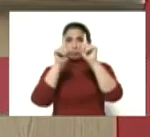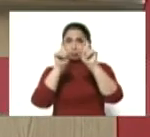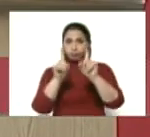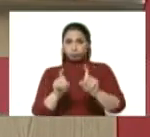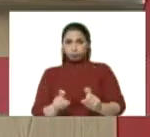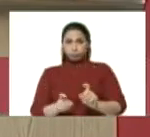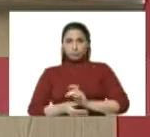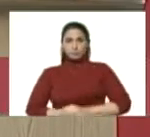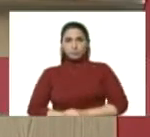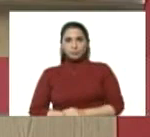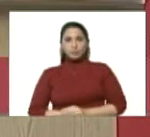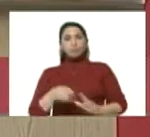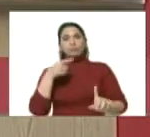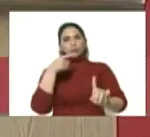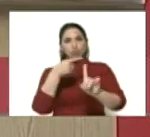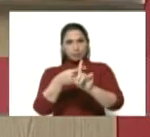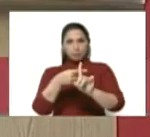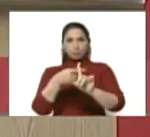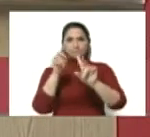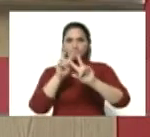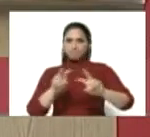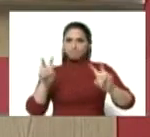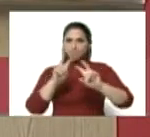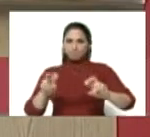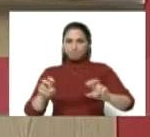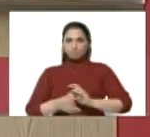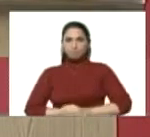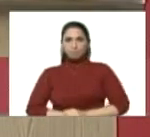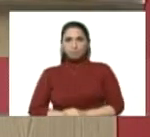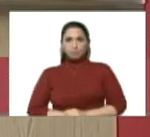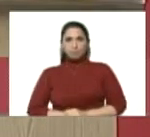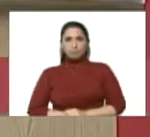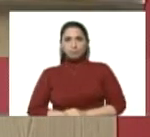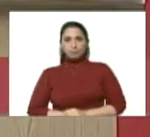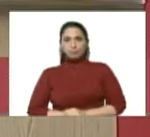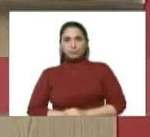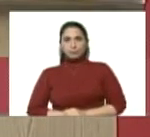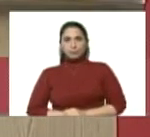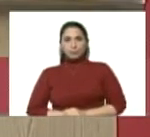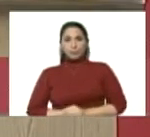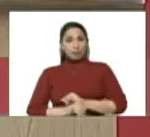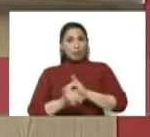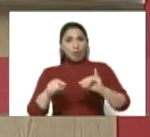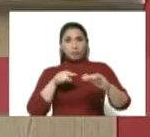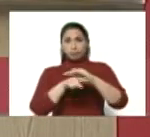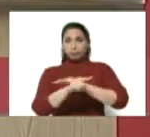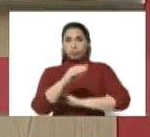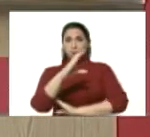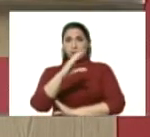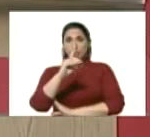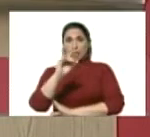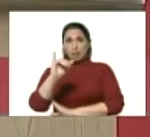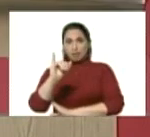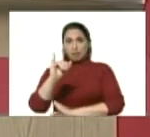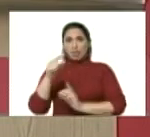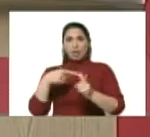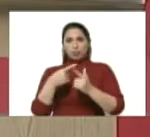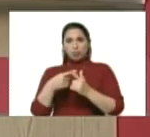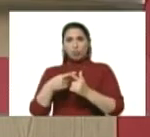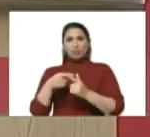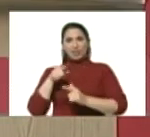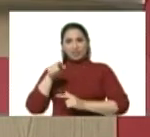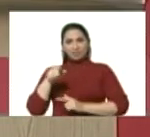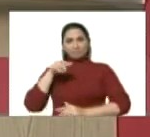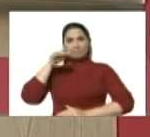personalizado, y salió positivo en la PCR. Está ingresado en un CDI y es un caso de